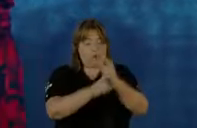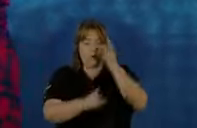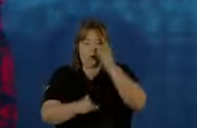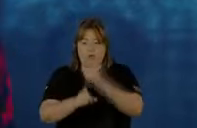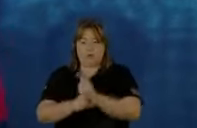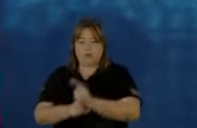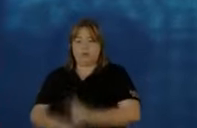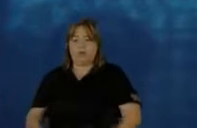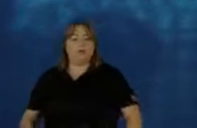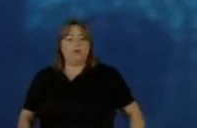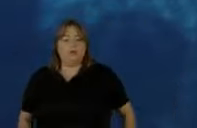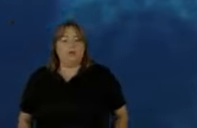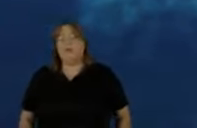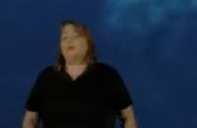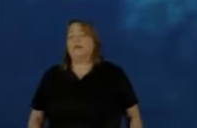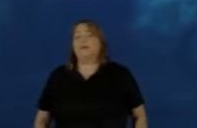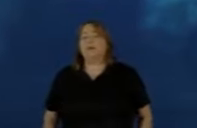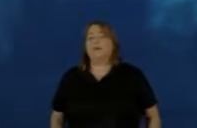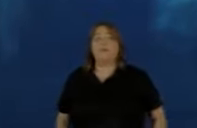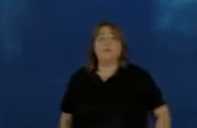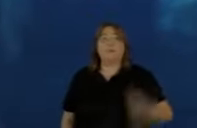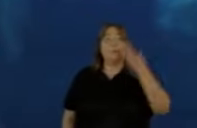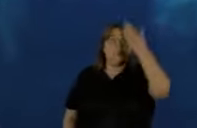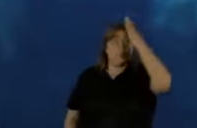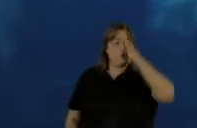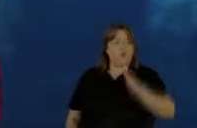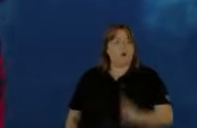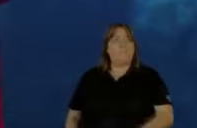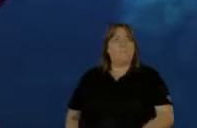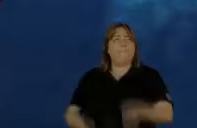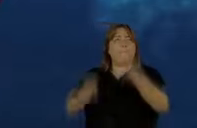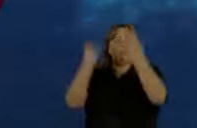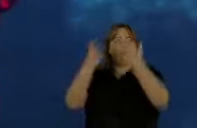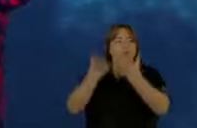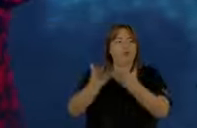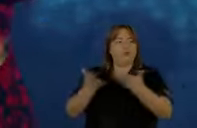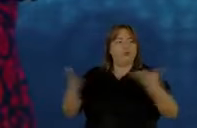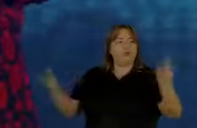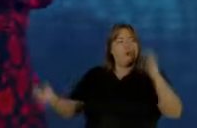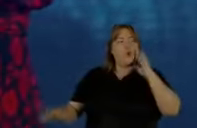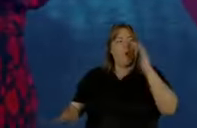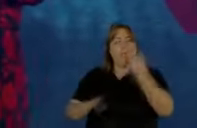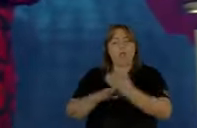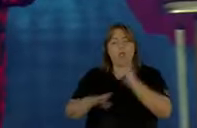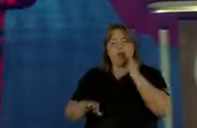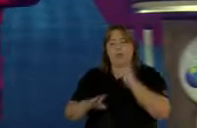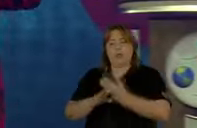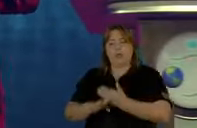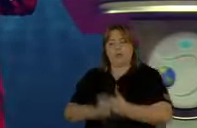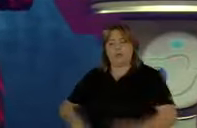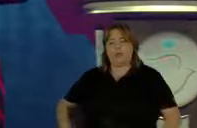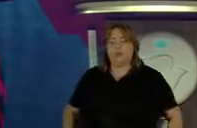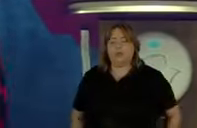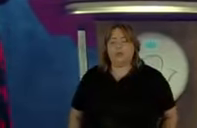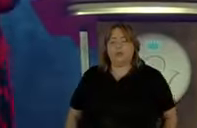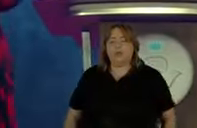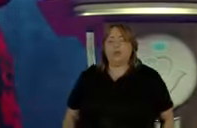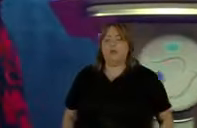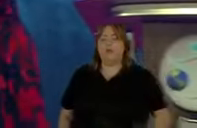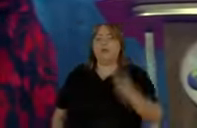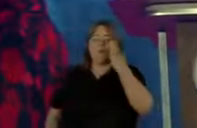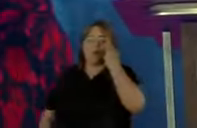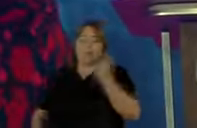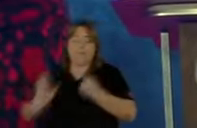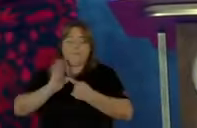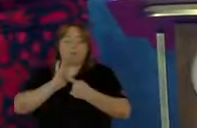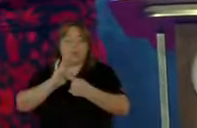la aljaba de Dios de hijos. Aleluya. Imparte la revelación de